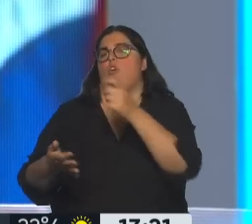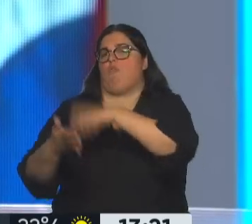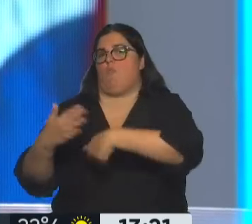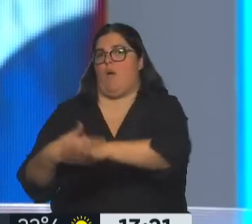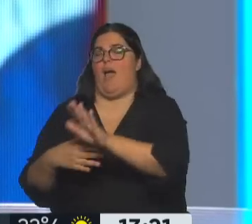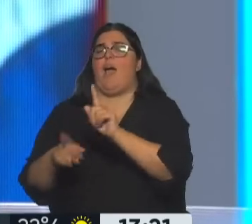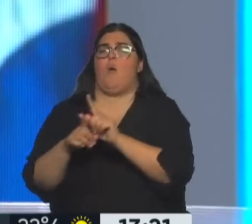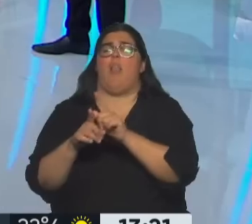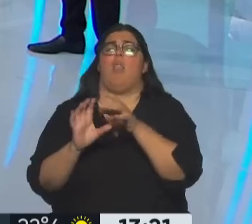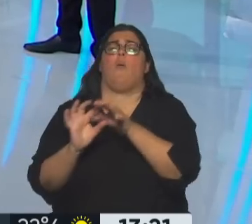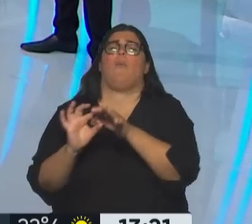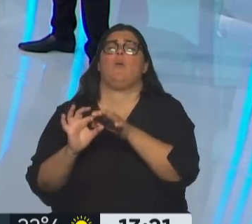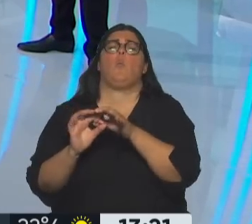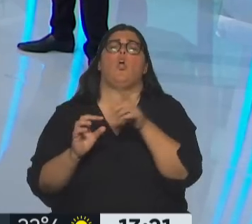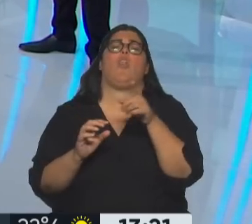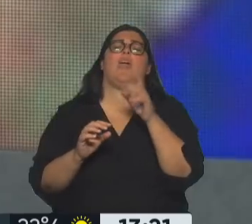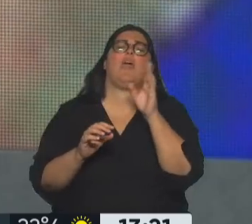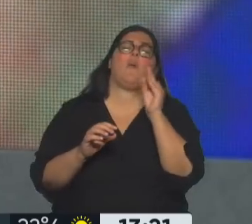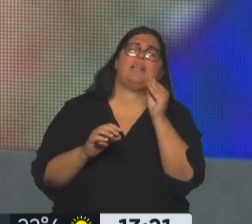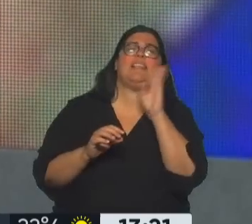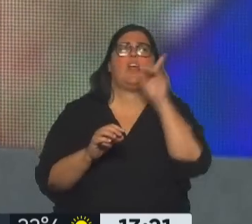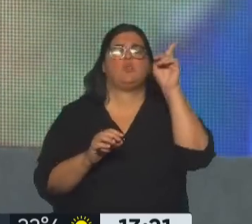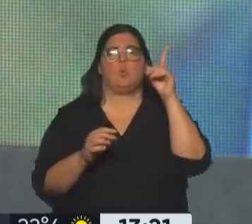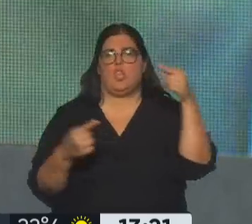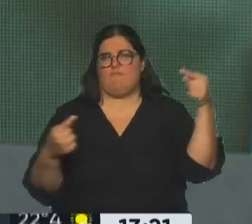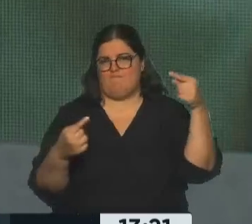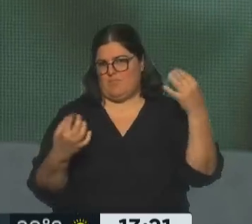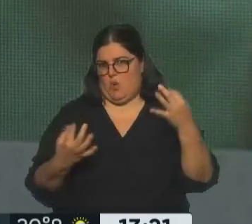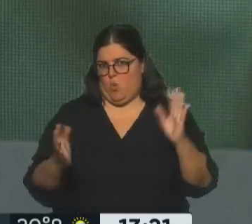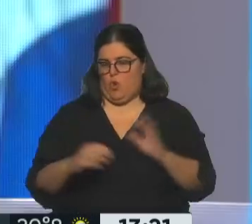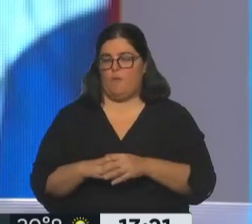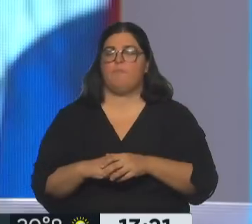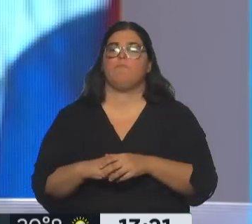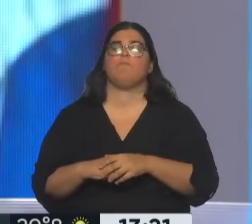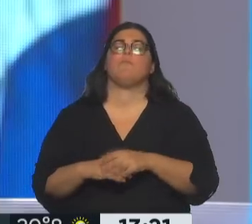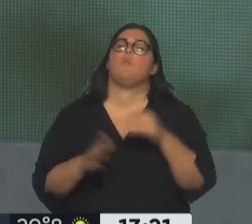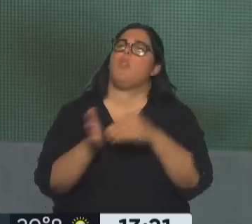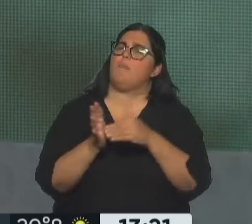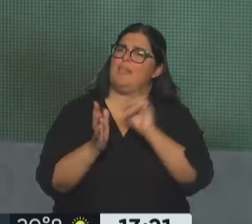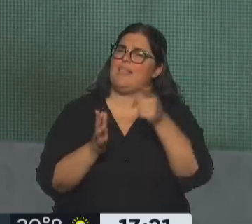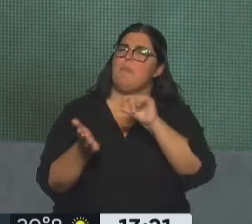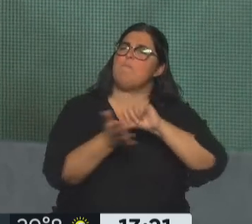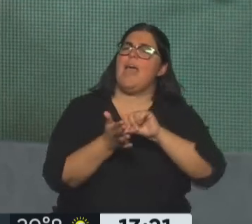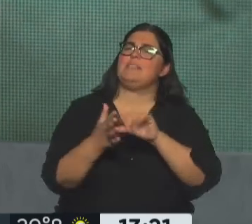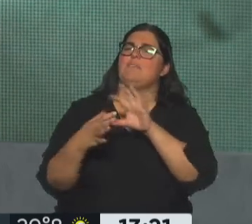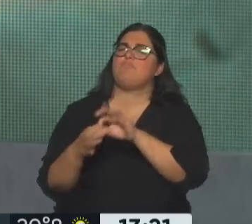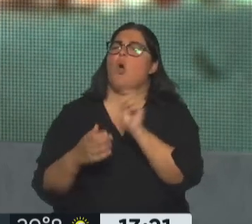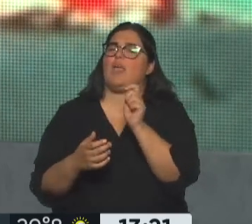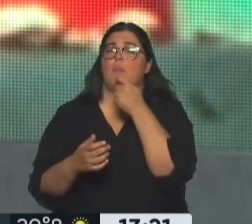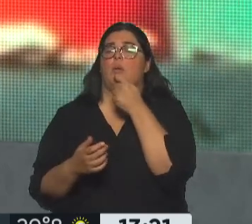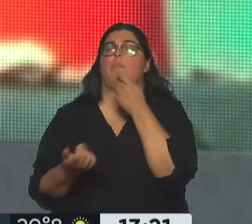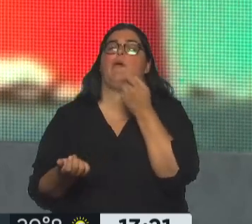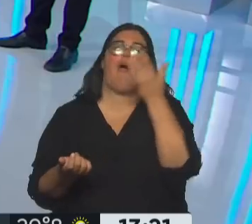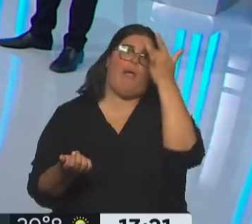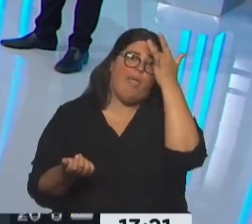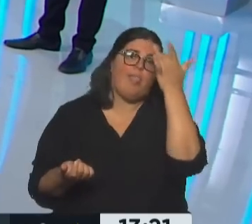el vínculo de Brasil con Estados Unidos. Claro, el tema de los intereses de los países con quién se alinean, porque también hablamos de India, de Sudáfrica,